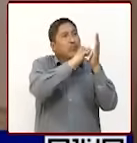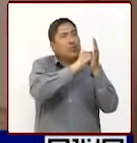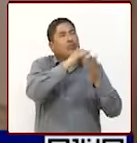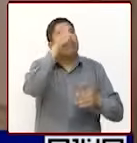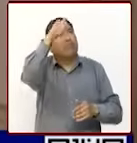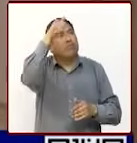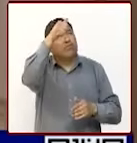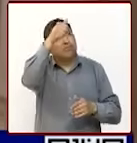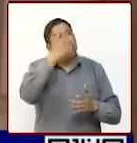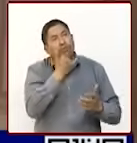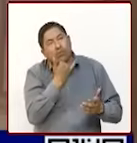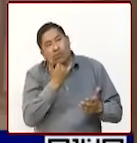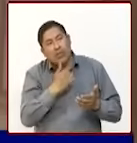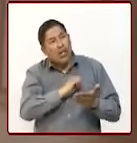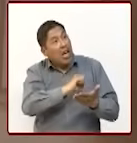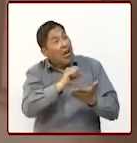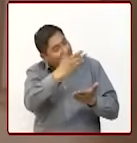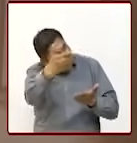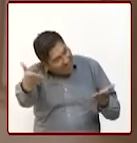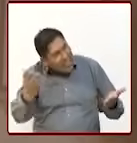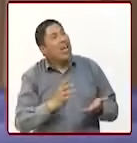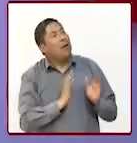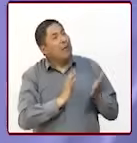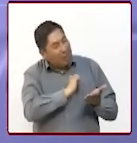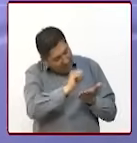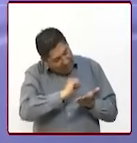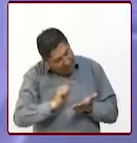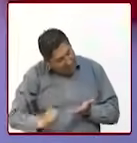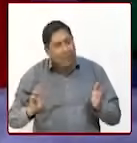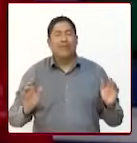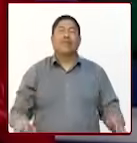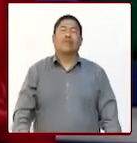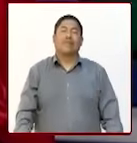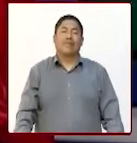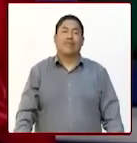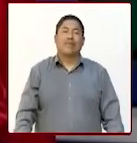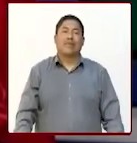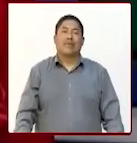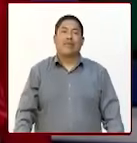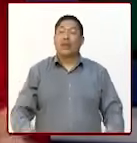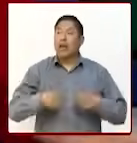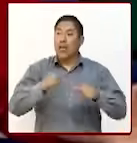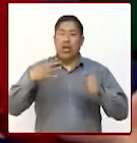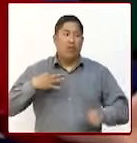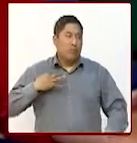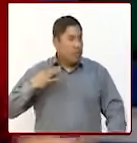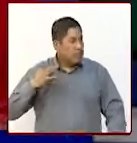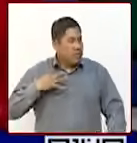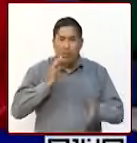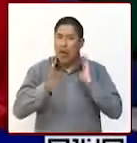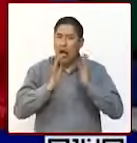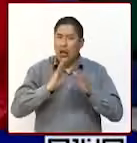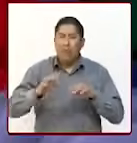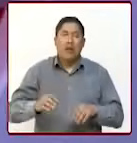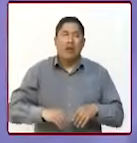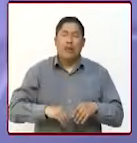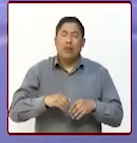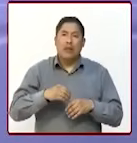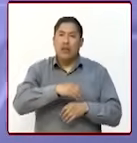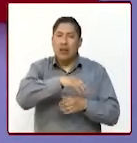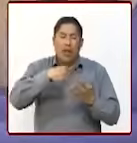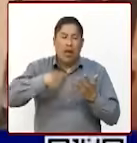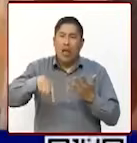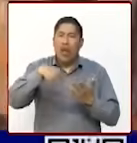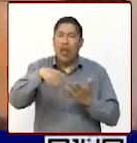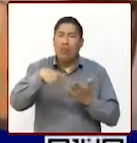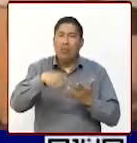y poder censar a toda la población del municipio de Villa Tunari. Seguimos en el trópico, pero esta vez para hablar del censo en